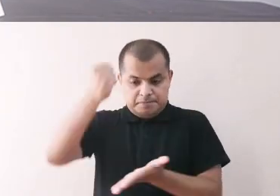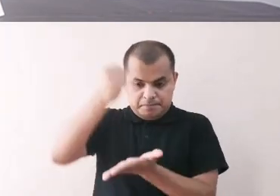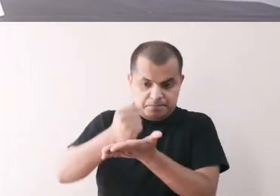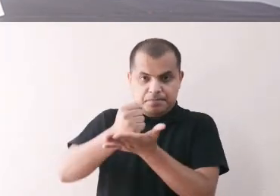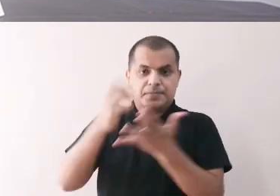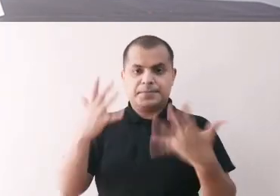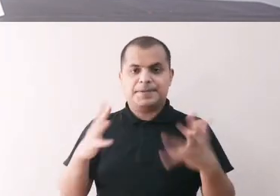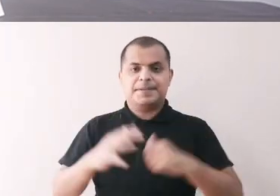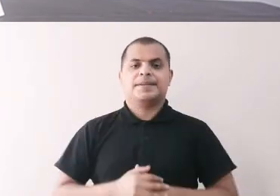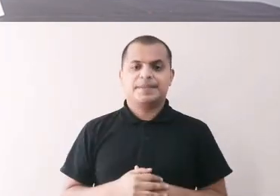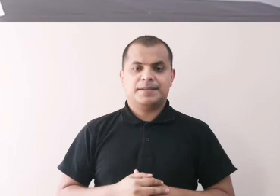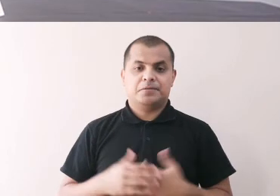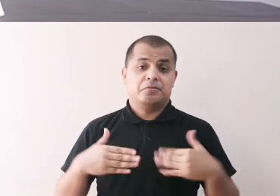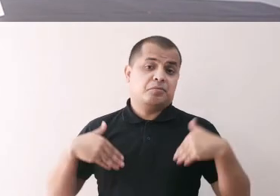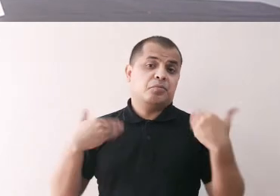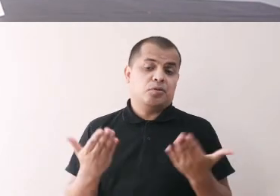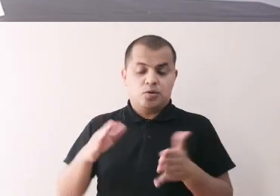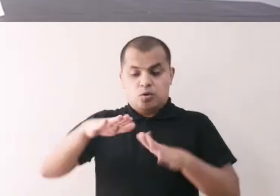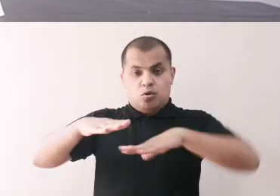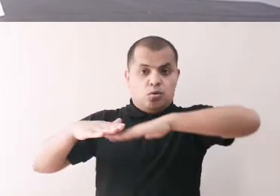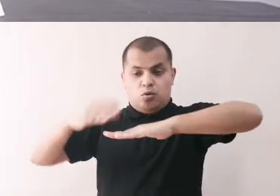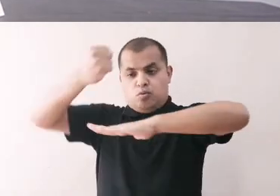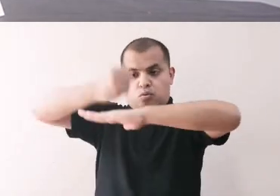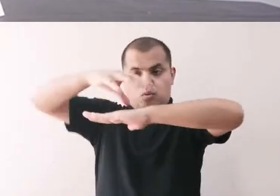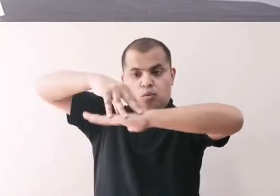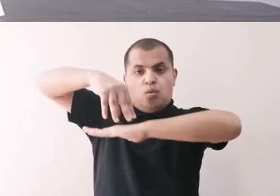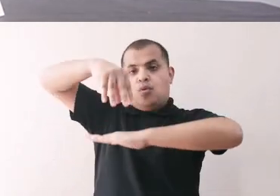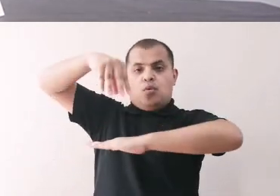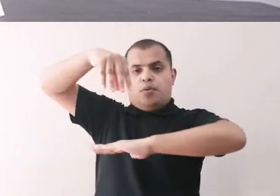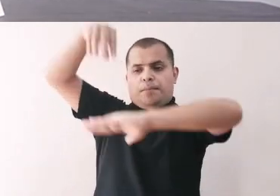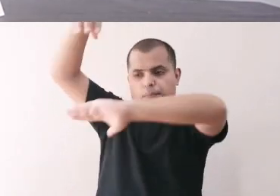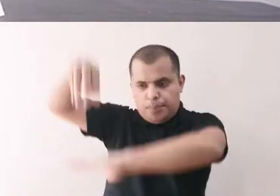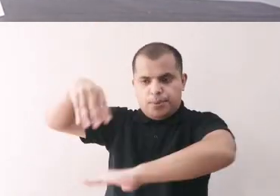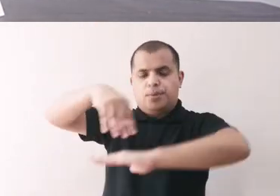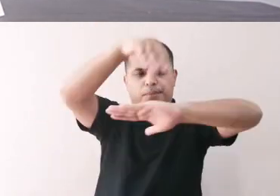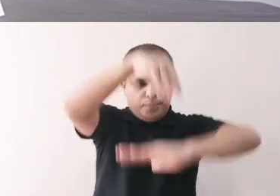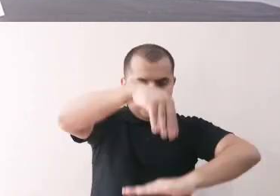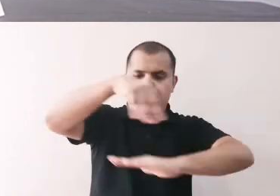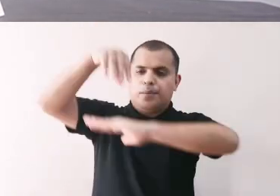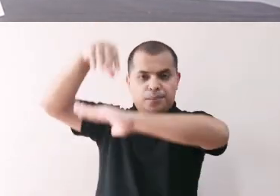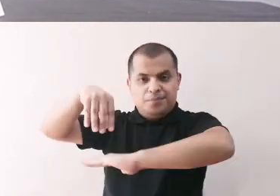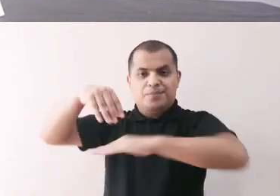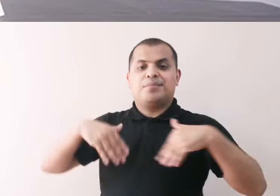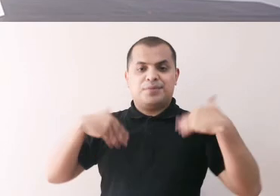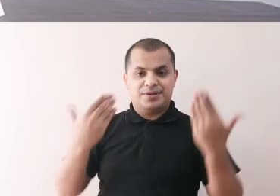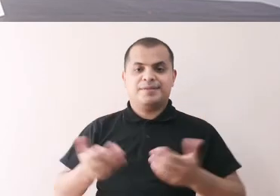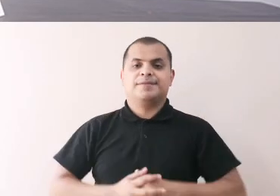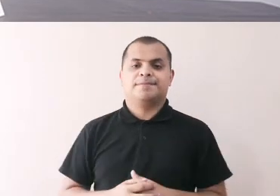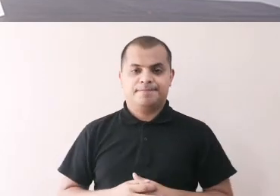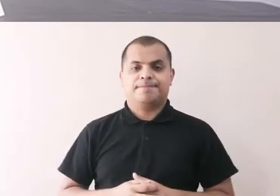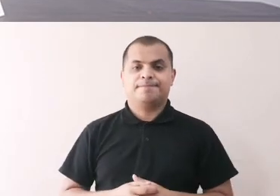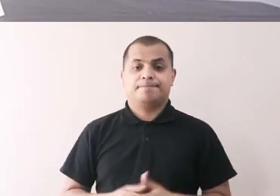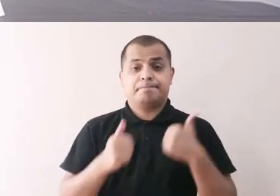pegado, para que pueda tener la base y pueda así pararse o podemos colocarlo en el suelo.